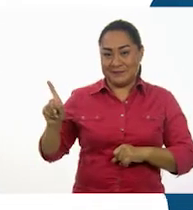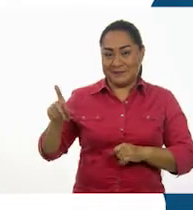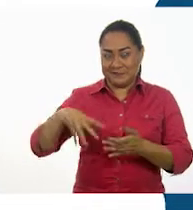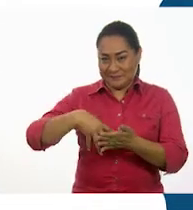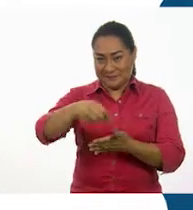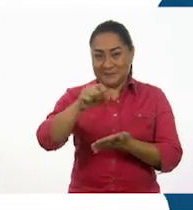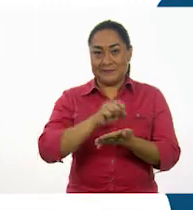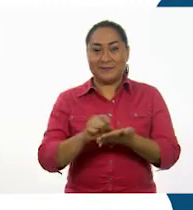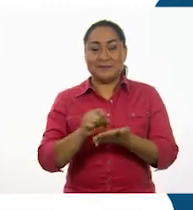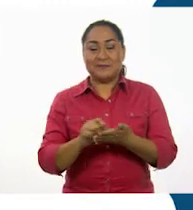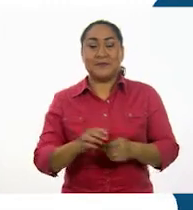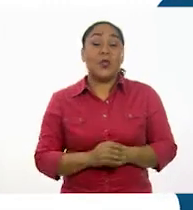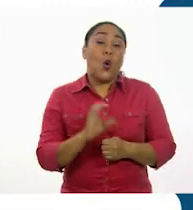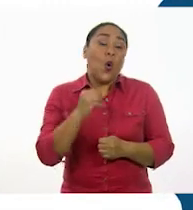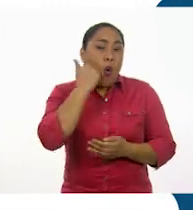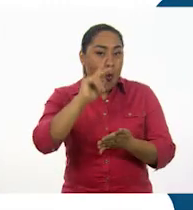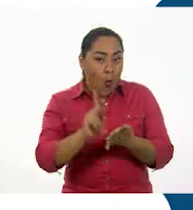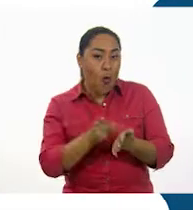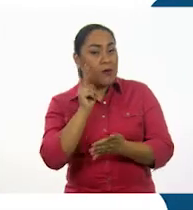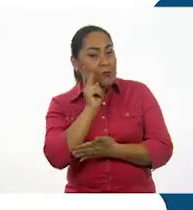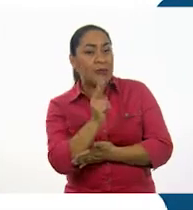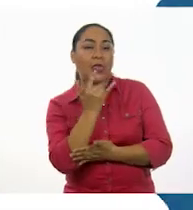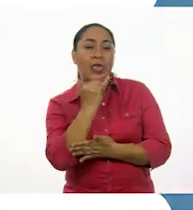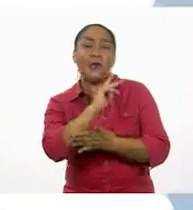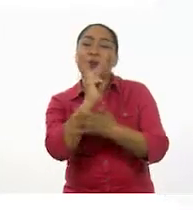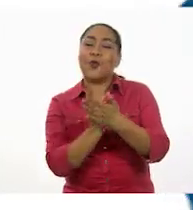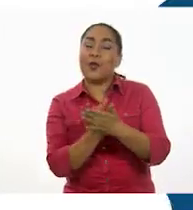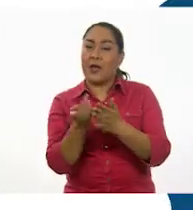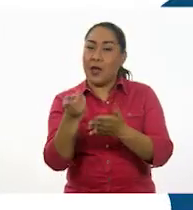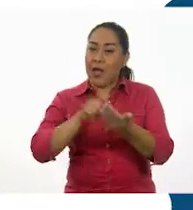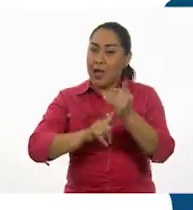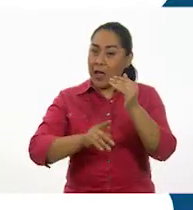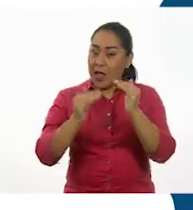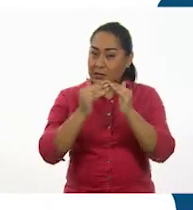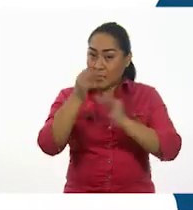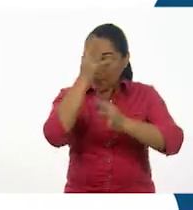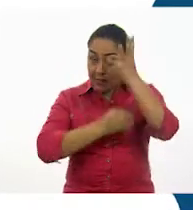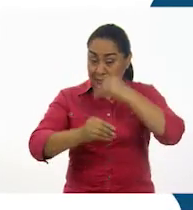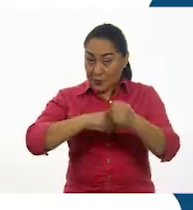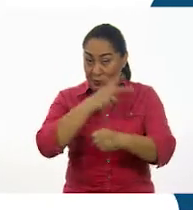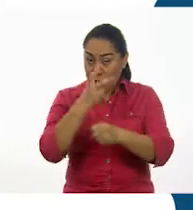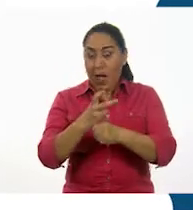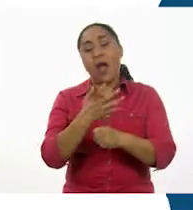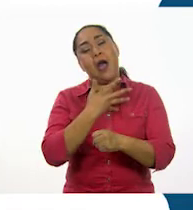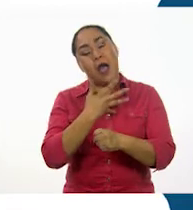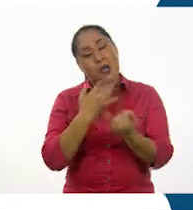conalitech.cep.gov.mx. Si quieres volver a ver los programas de Aprende en Casa, los puedes encontrar en la siguiente liga: